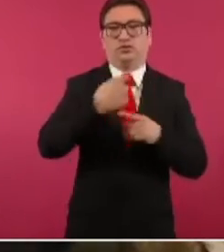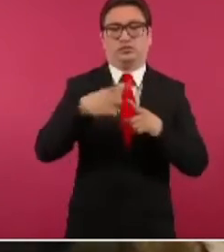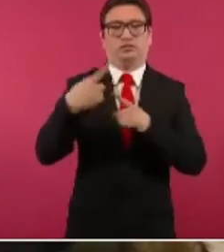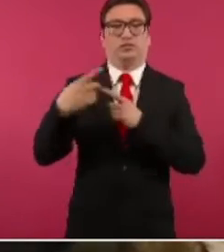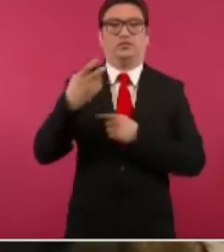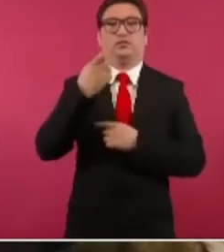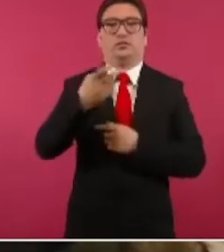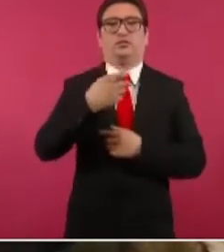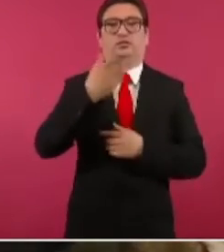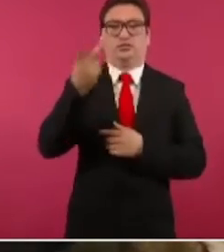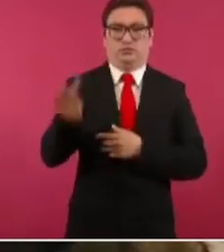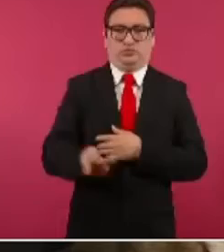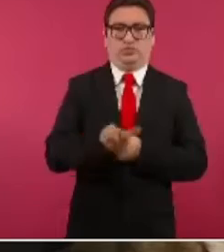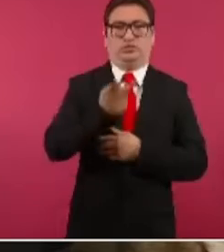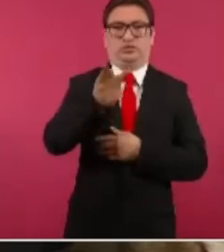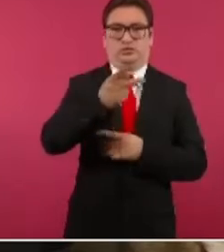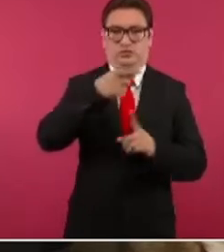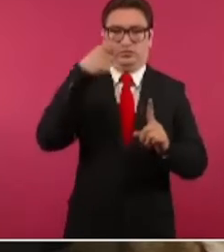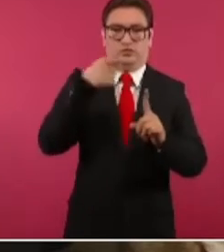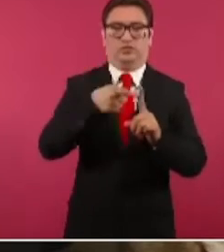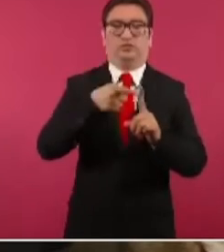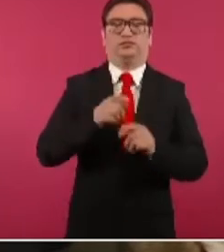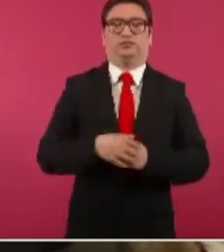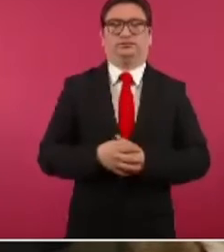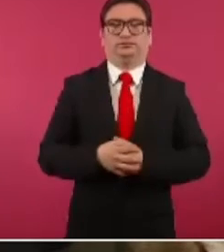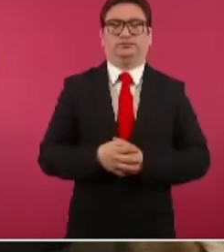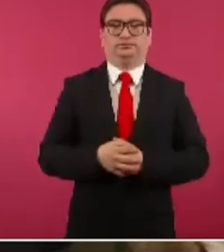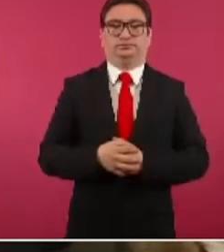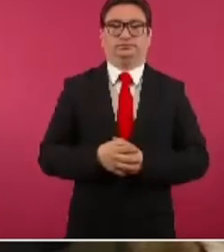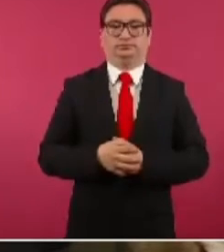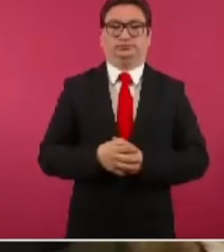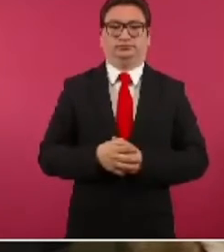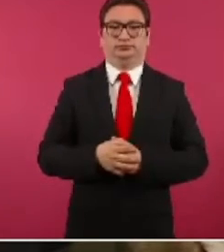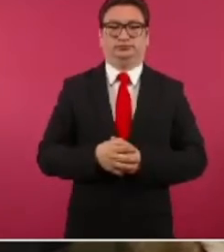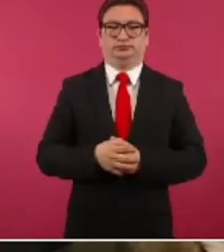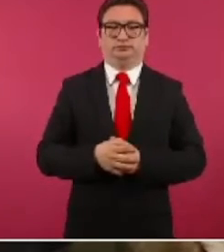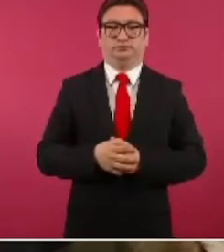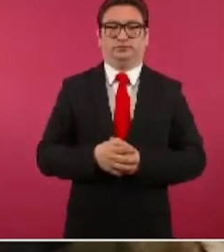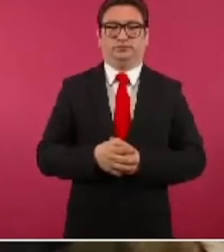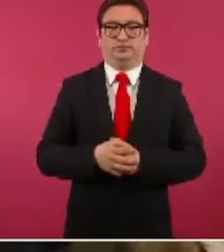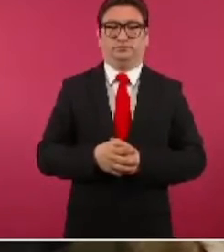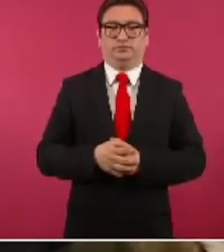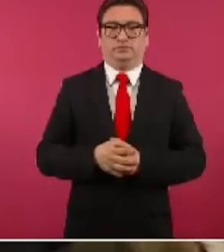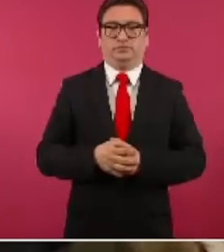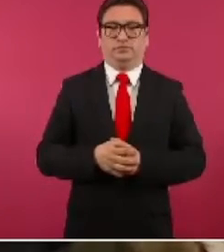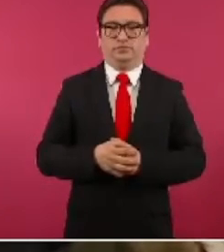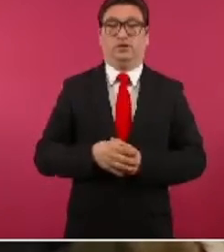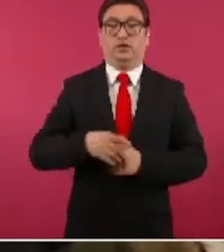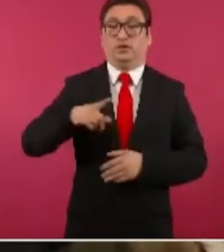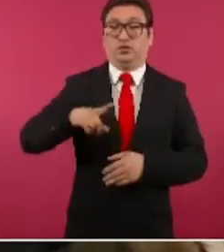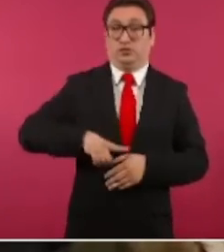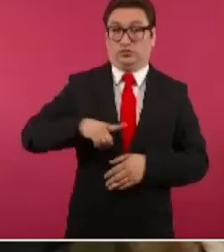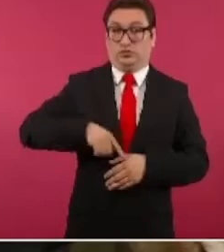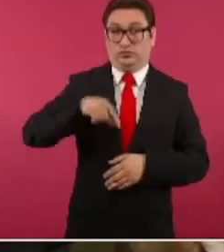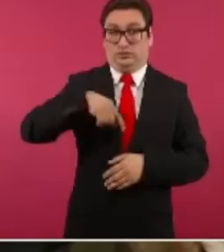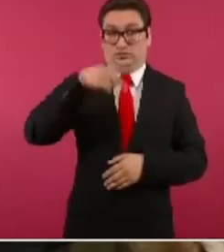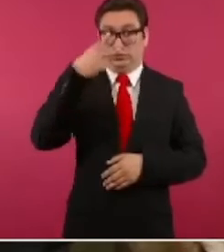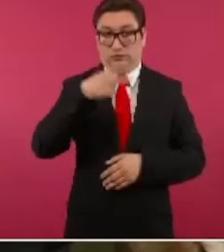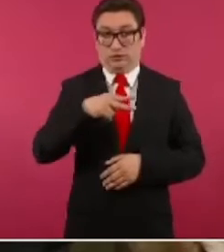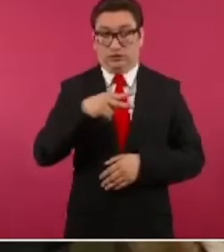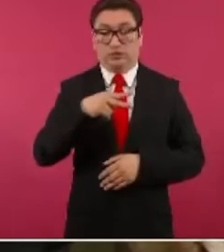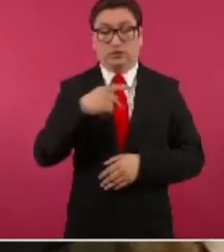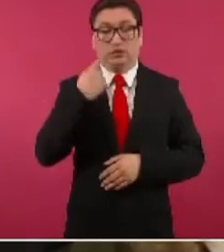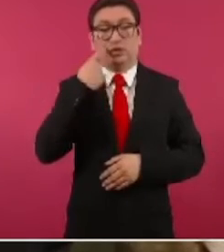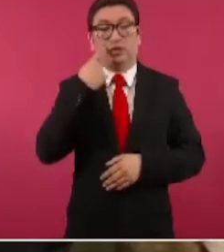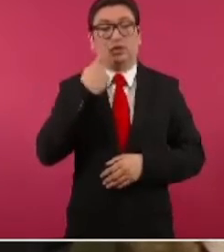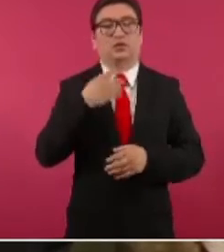entonces la pregunta en concreto es, ¿están viendo este caso de que no haya recesión en los Estados